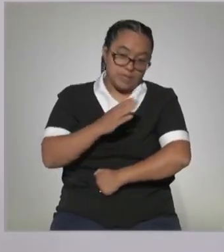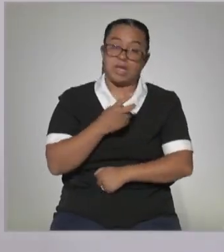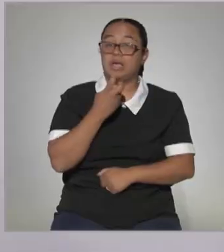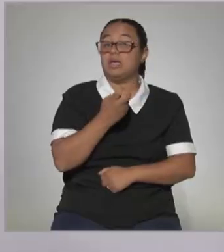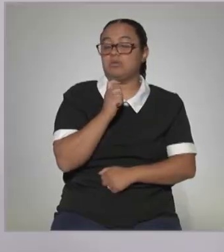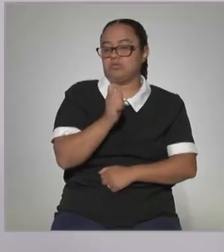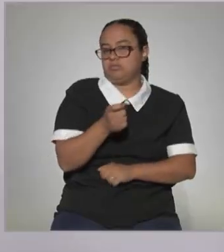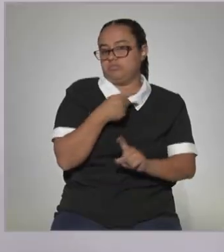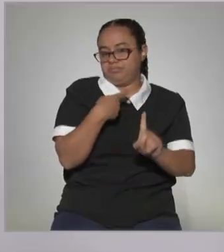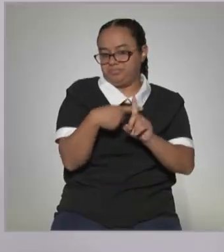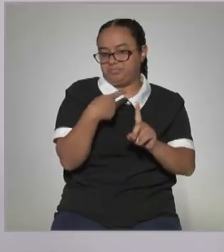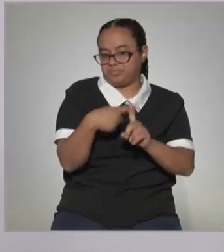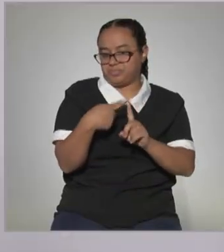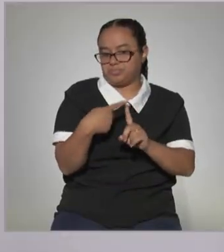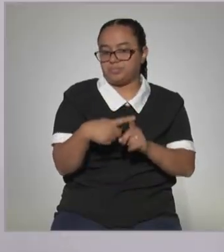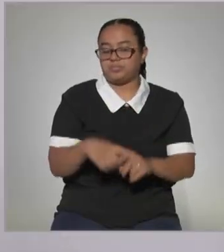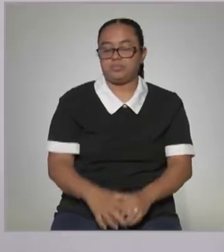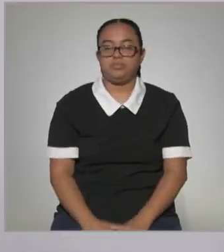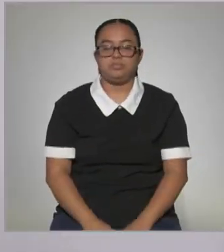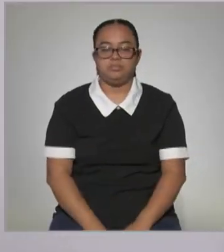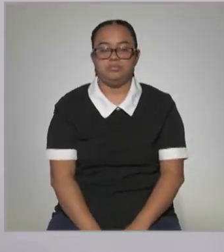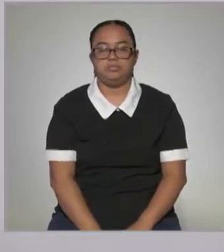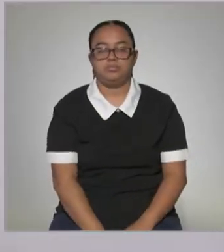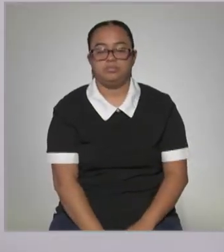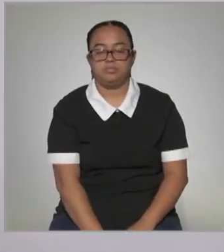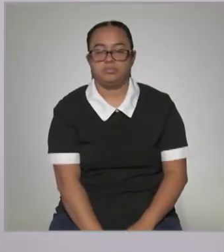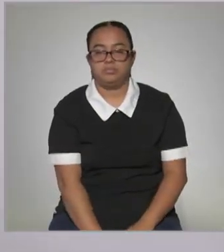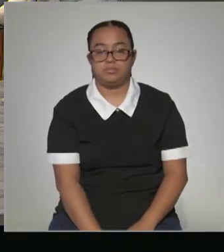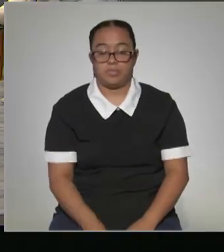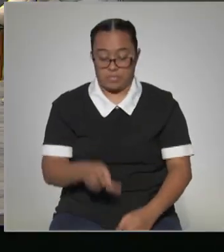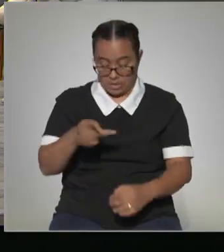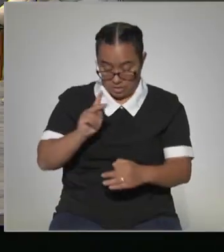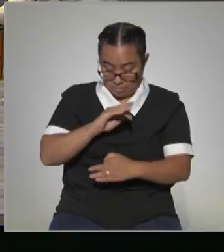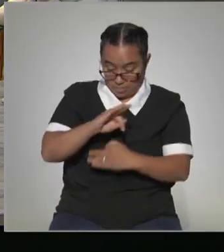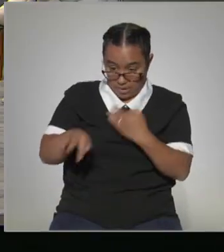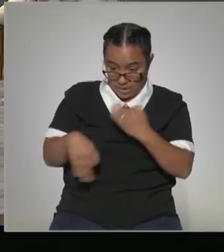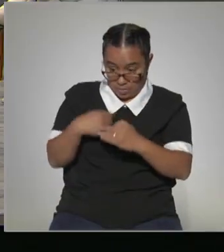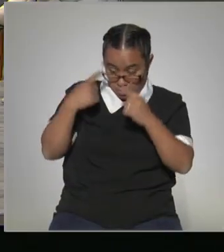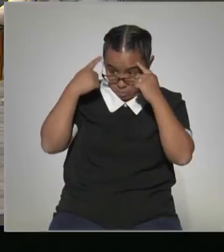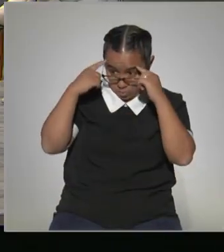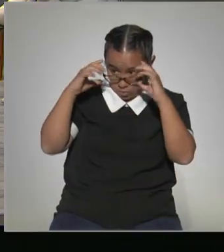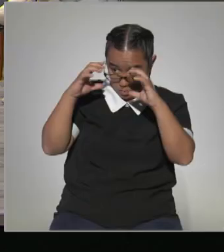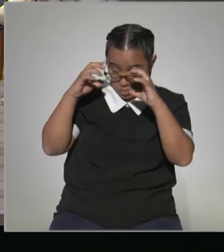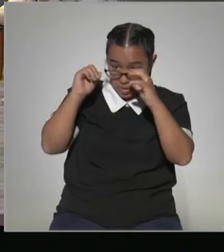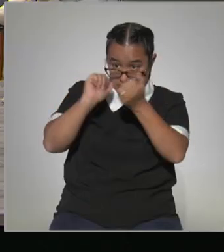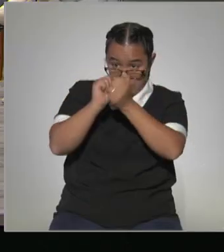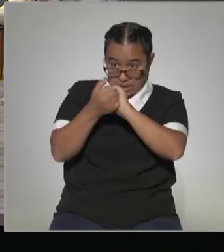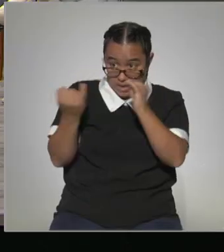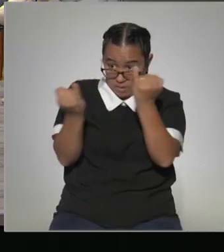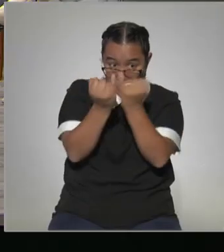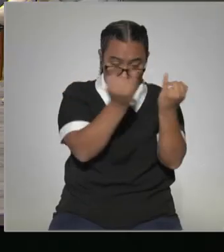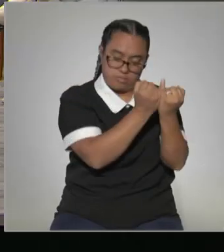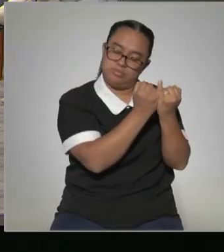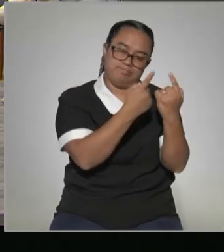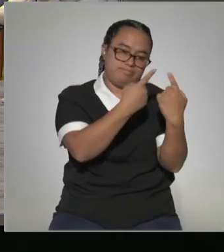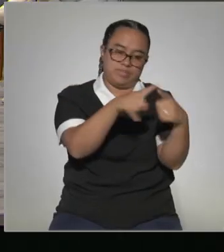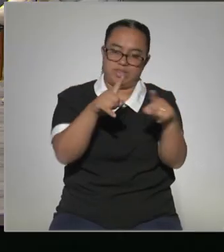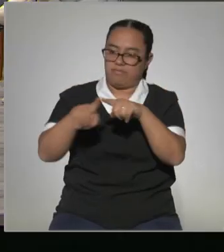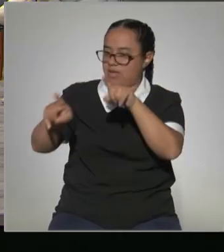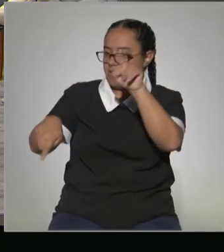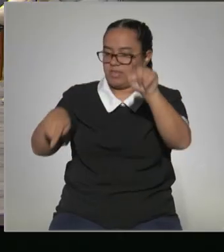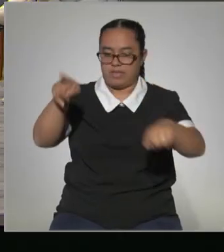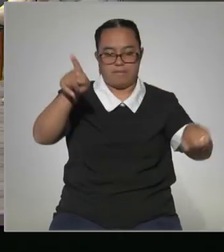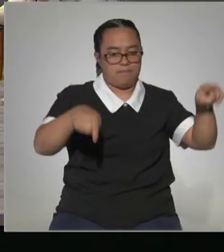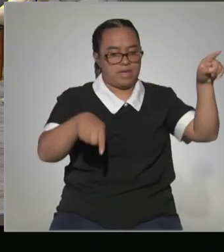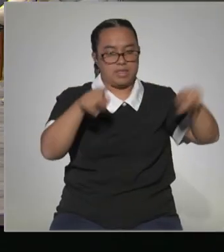positivo. Claro. ¿No? Pero no todos los cerebros tienen que desarrollar Tienen una adicción. diferentes factores, como dices tú, puede